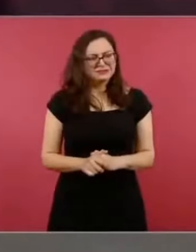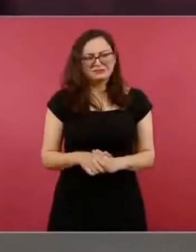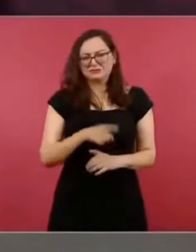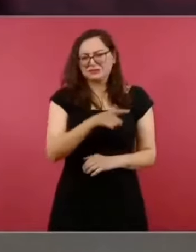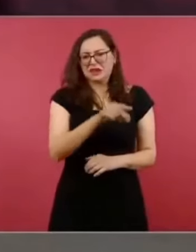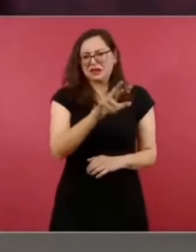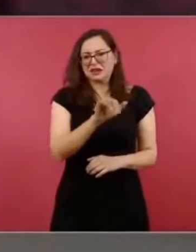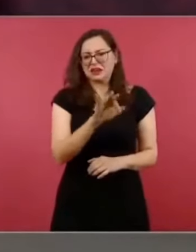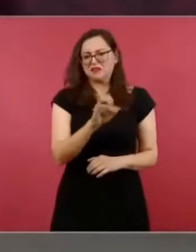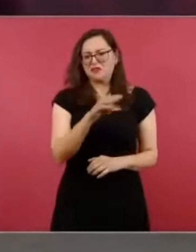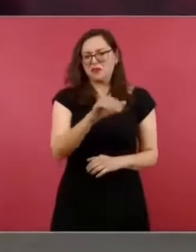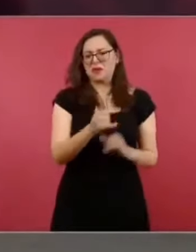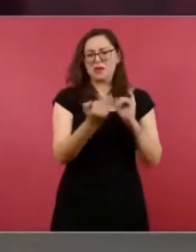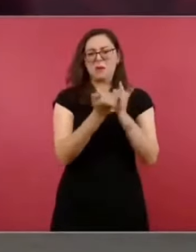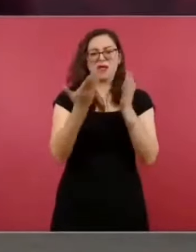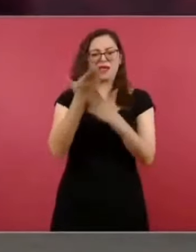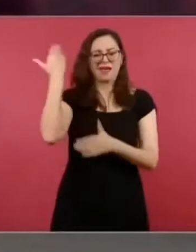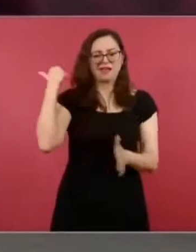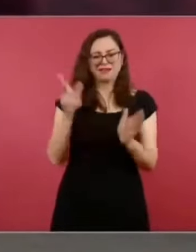Y todos,